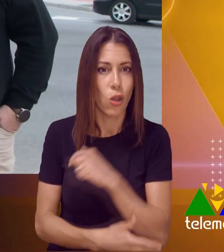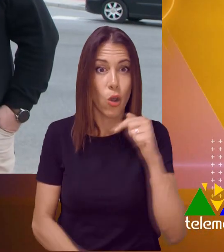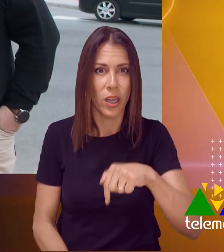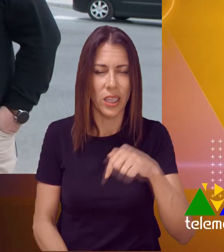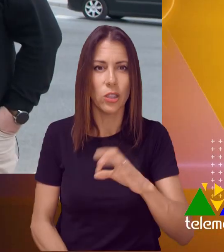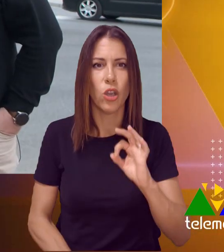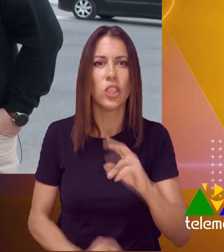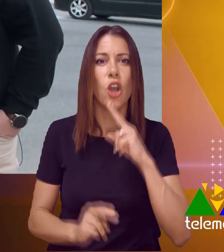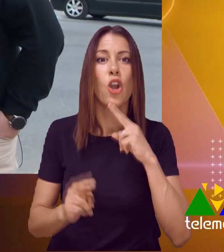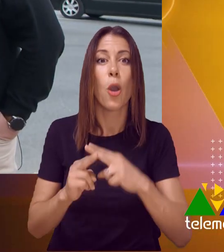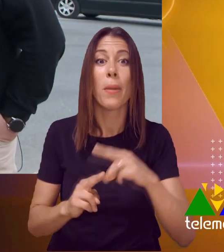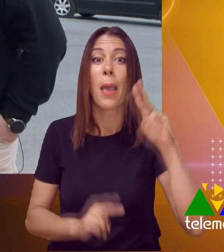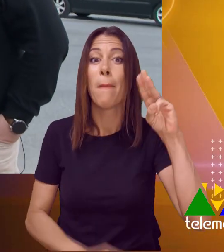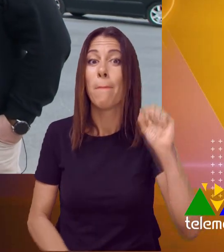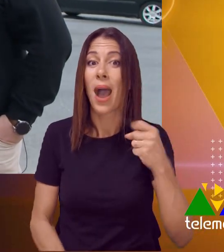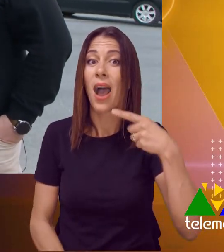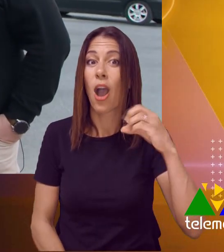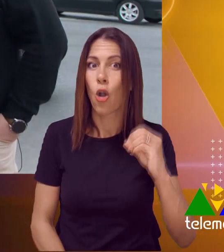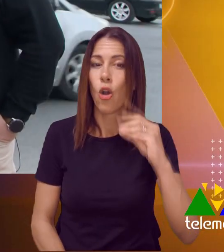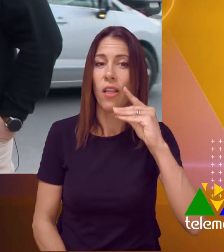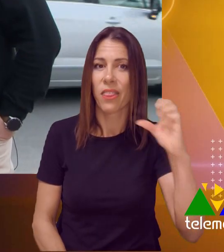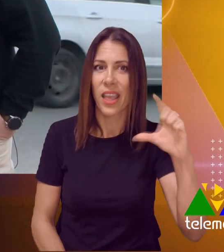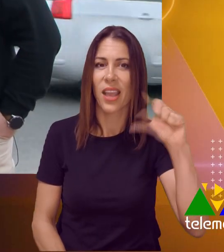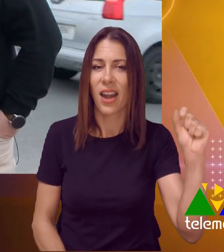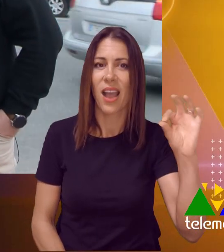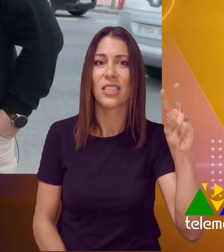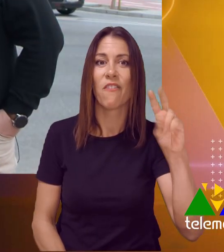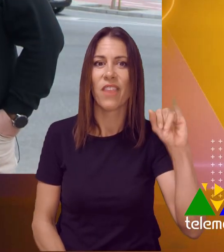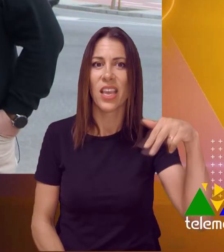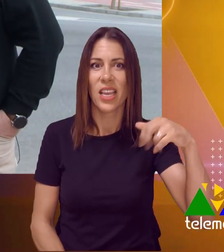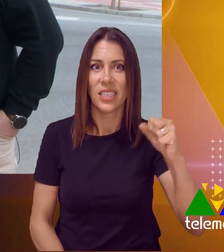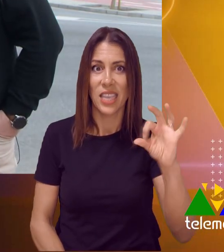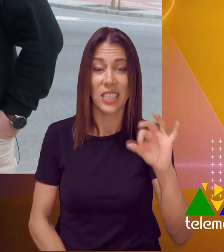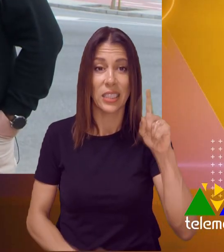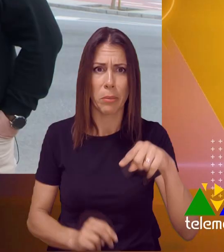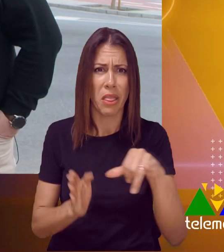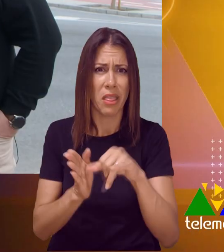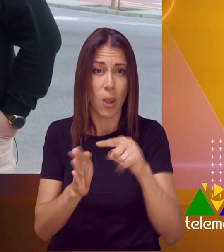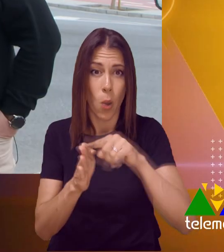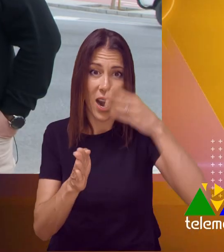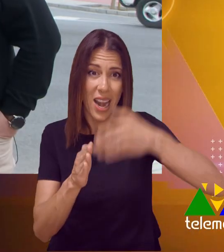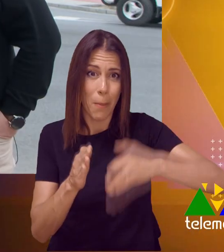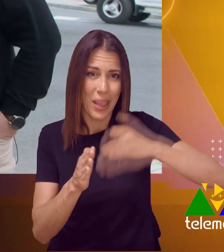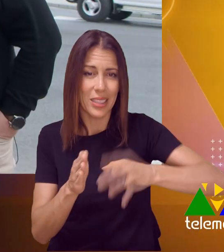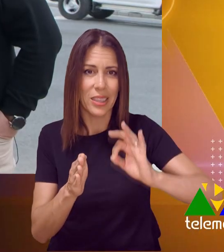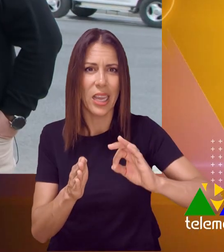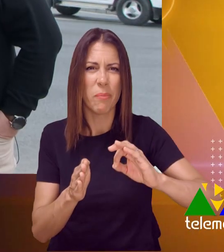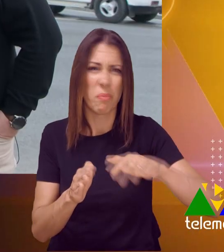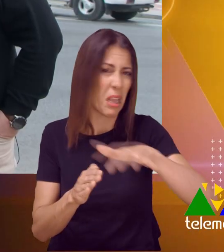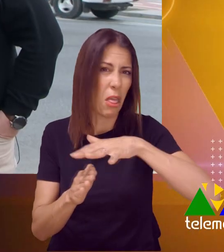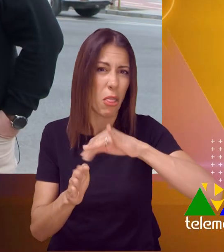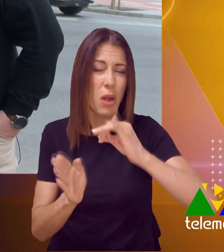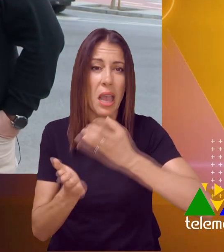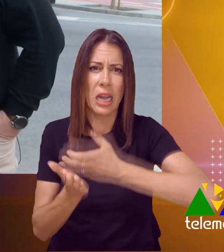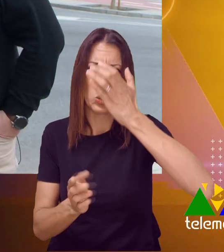fue el pago de las viñas. El pago de las viñas que siempre limitaba con el camino de Carsona o de